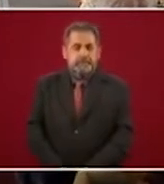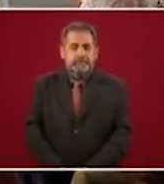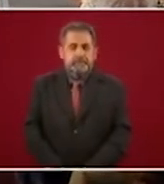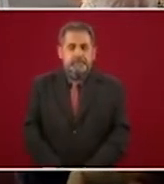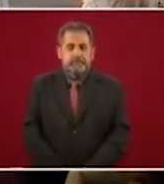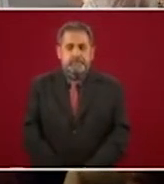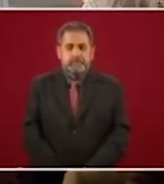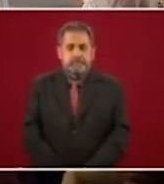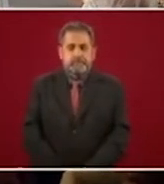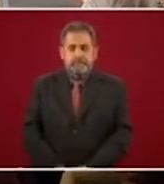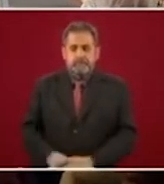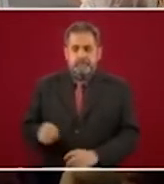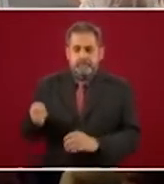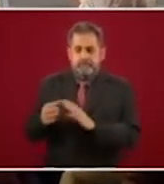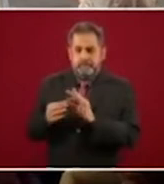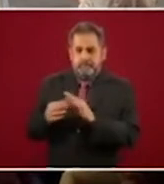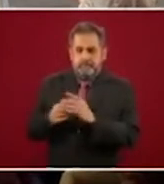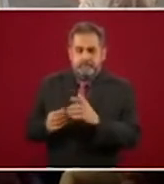estábamos